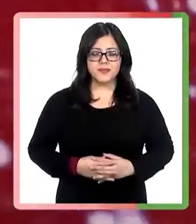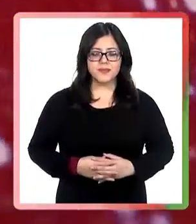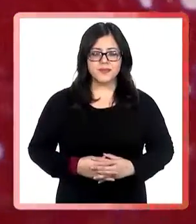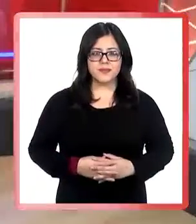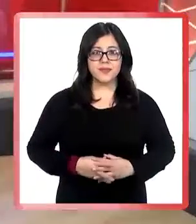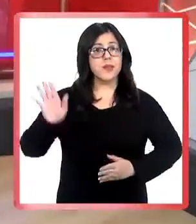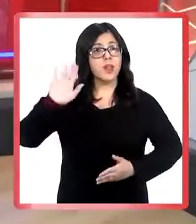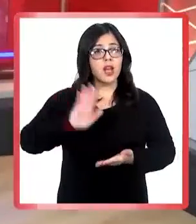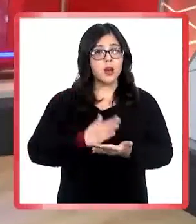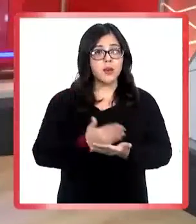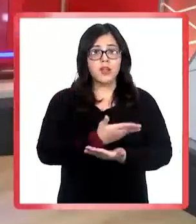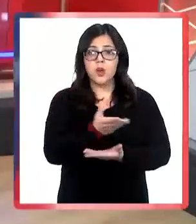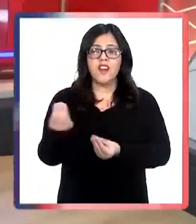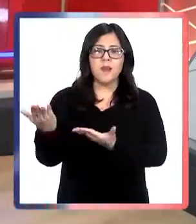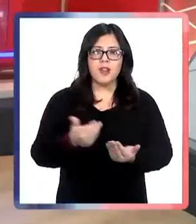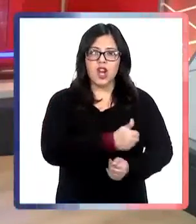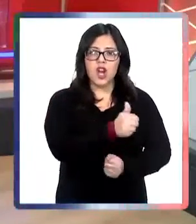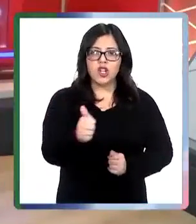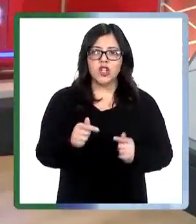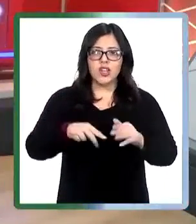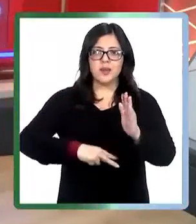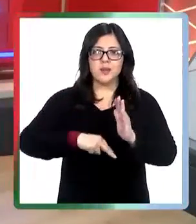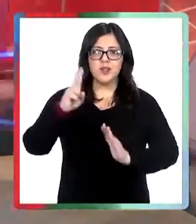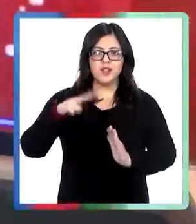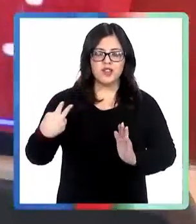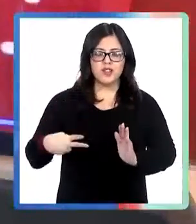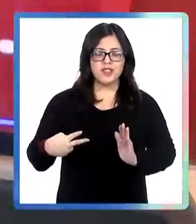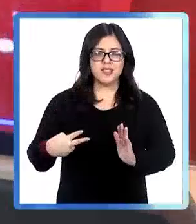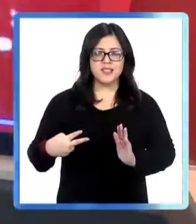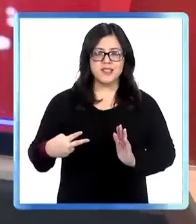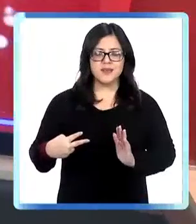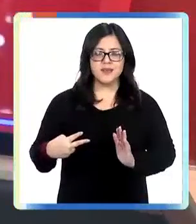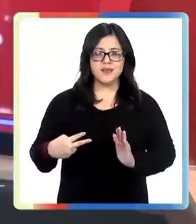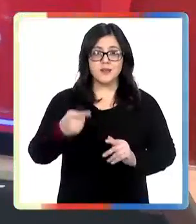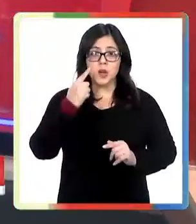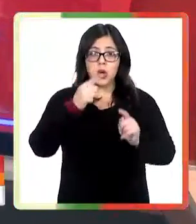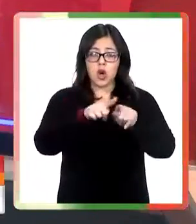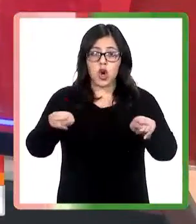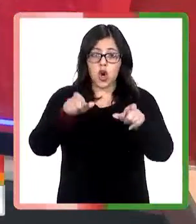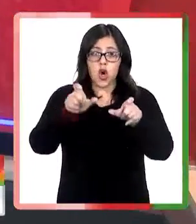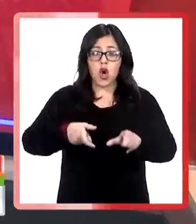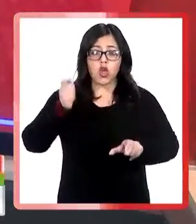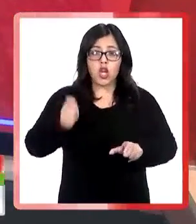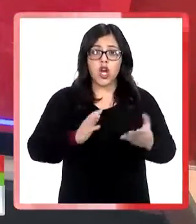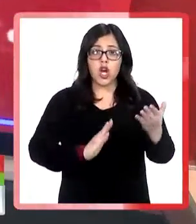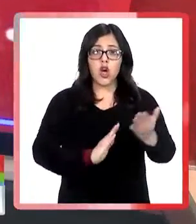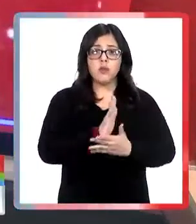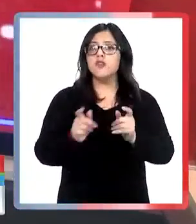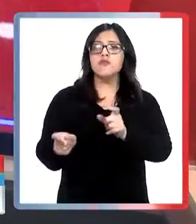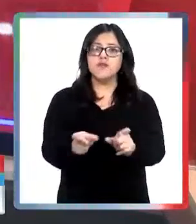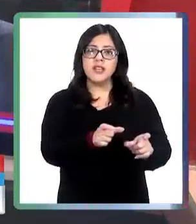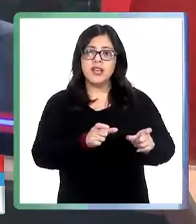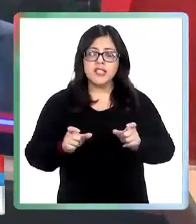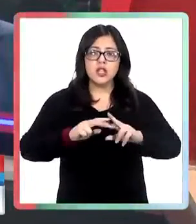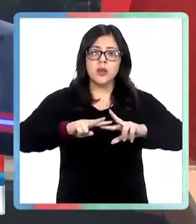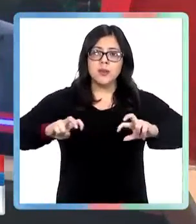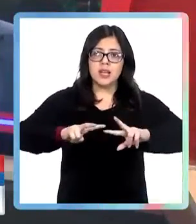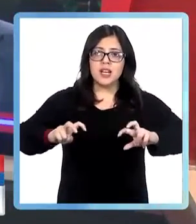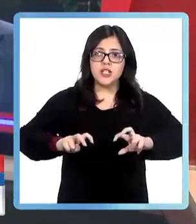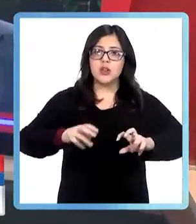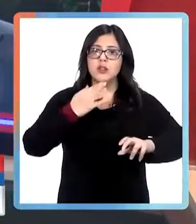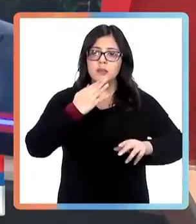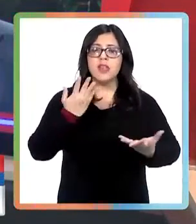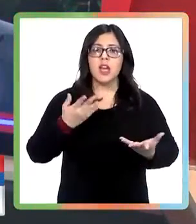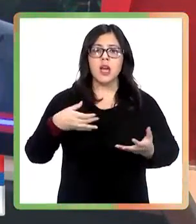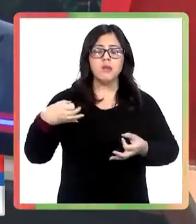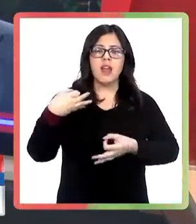Noticias. Hola, ¿qué tal? ¿Cómo están? Bienvenidas y bienvenidos a Portavoz Noticias. La Contraloría ha iniciado una fiscalización